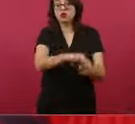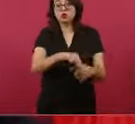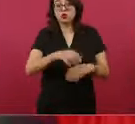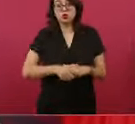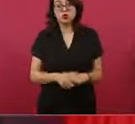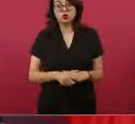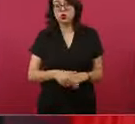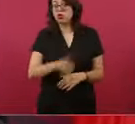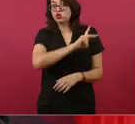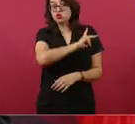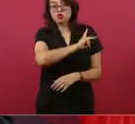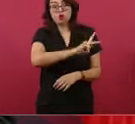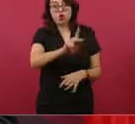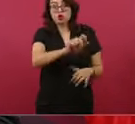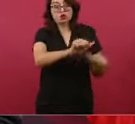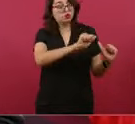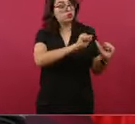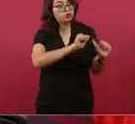masivamente.